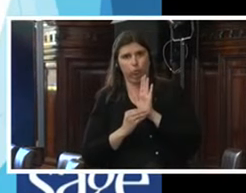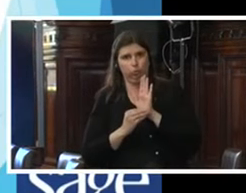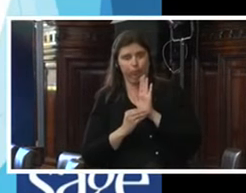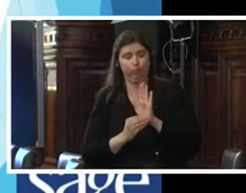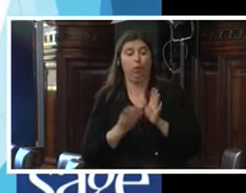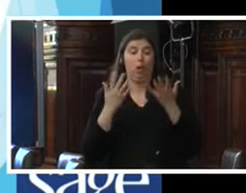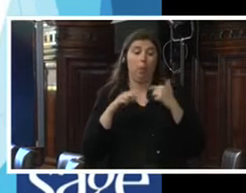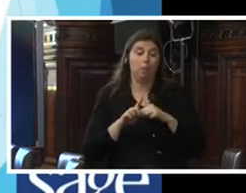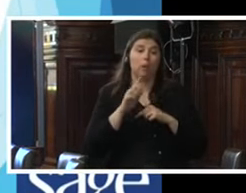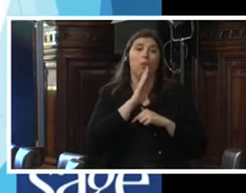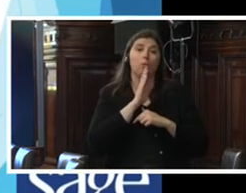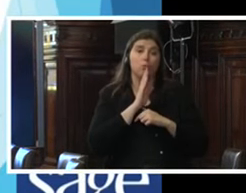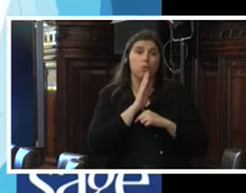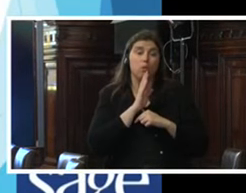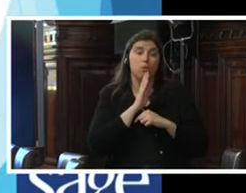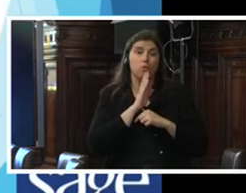en